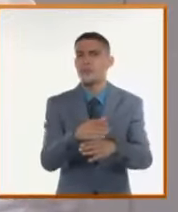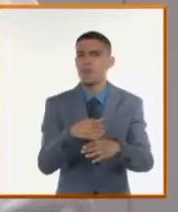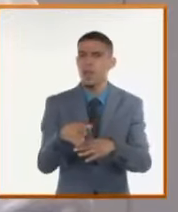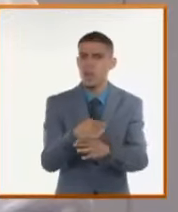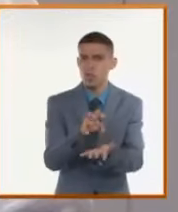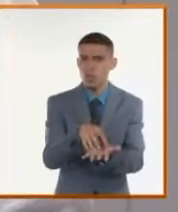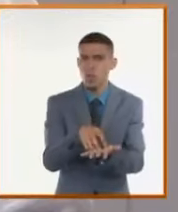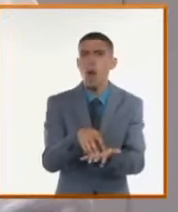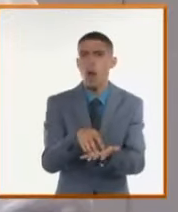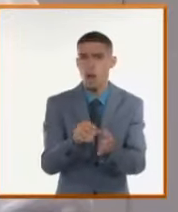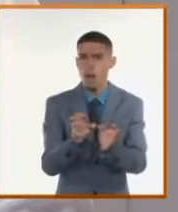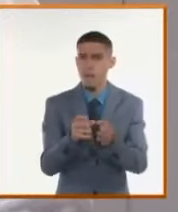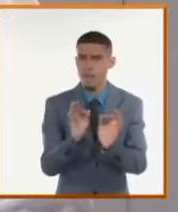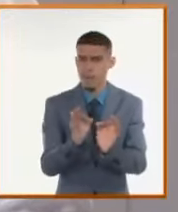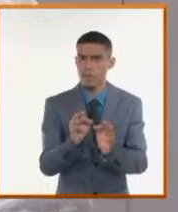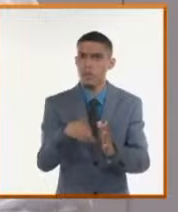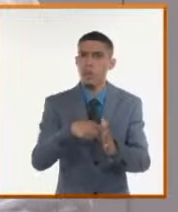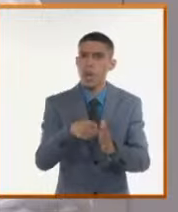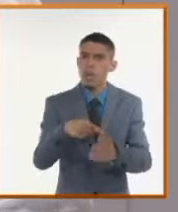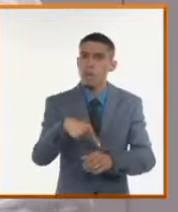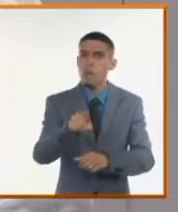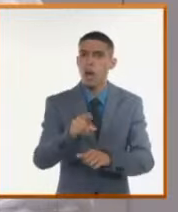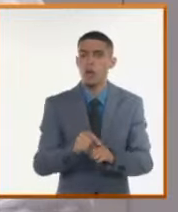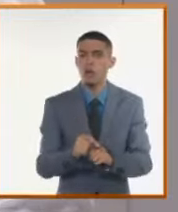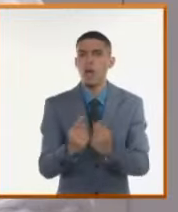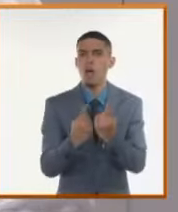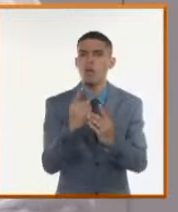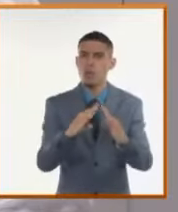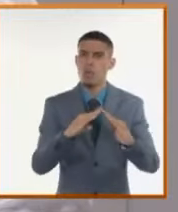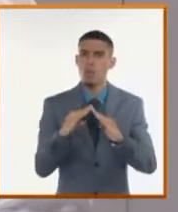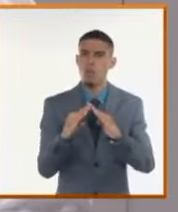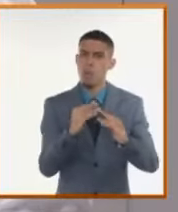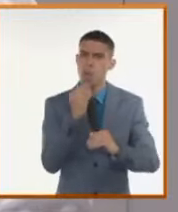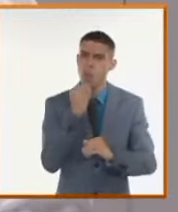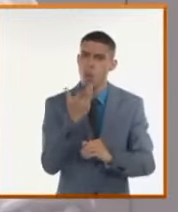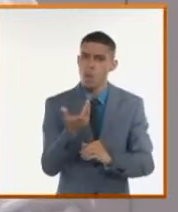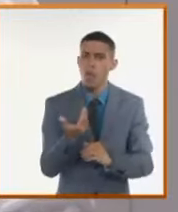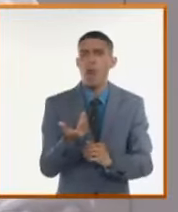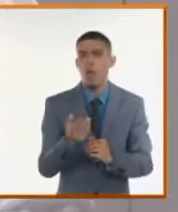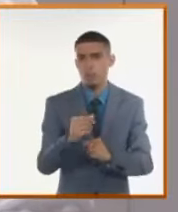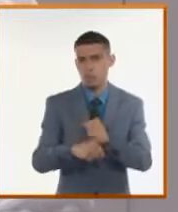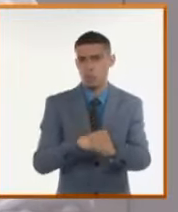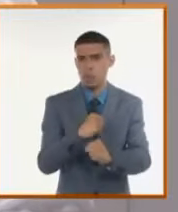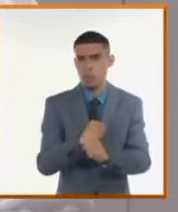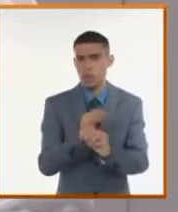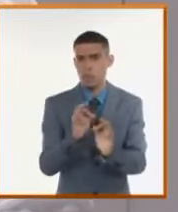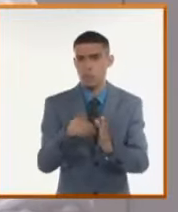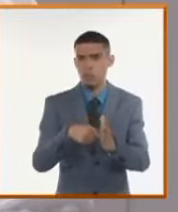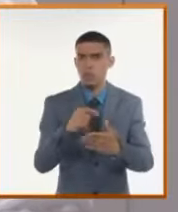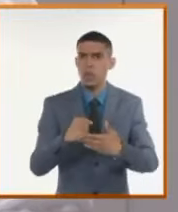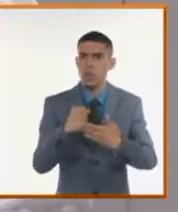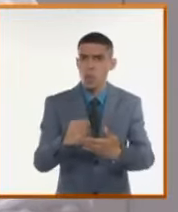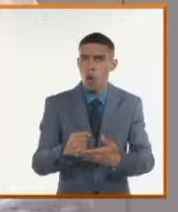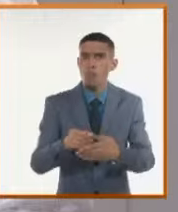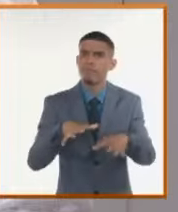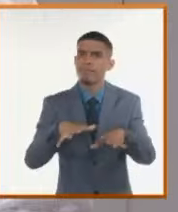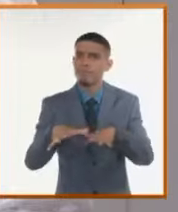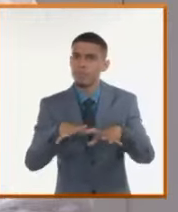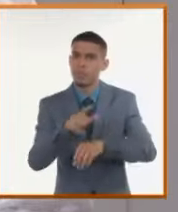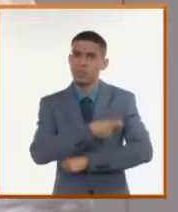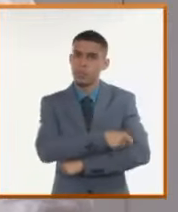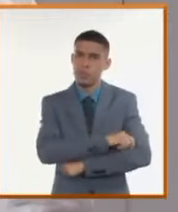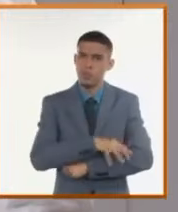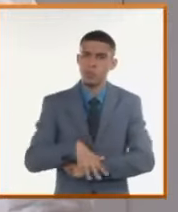de de comunidades que le transitaba este este tren ayudando a la a la movilidad en